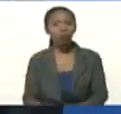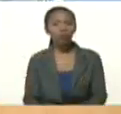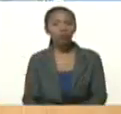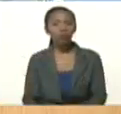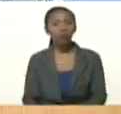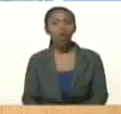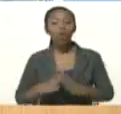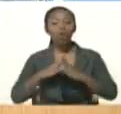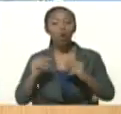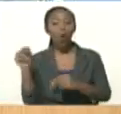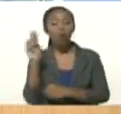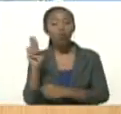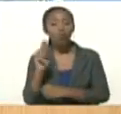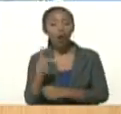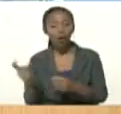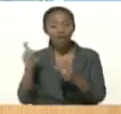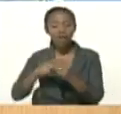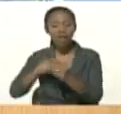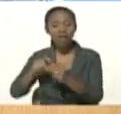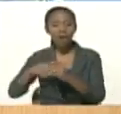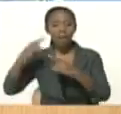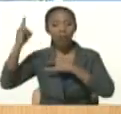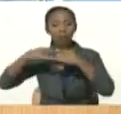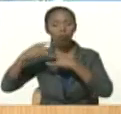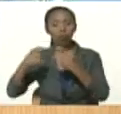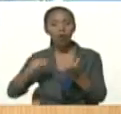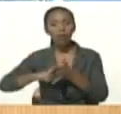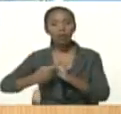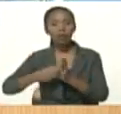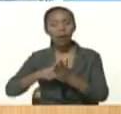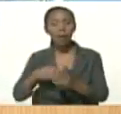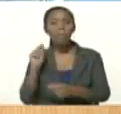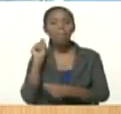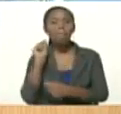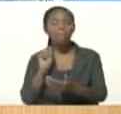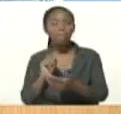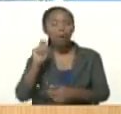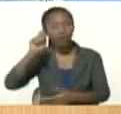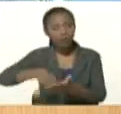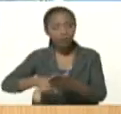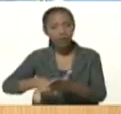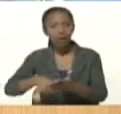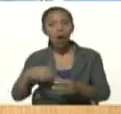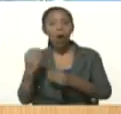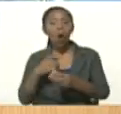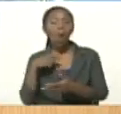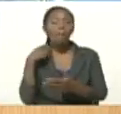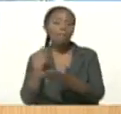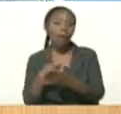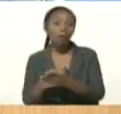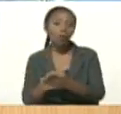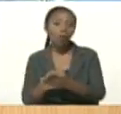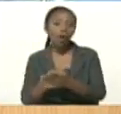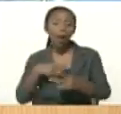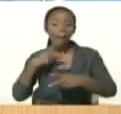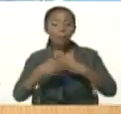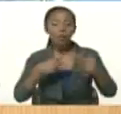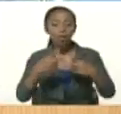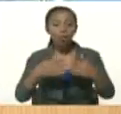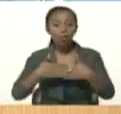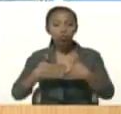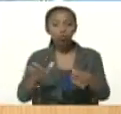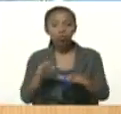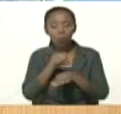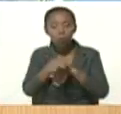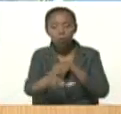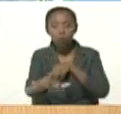están afiliados a nuestra plataforma tecnológica, bien sea los puntos de venta, biopago y punto ya. Bueno, ahora, a través del proceso de despliegue, no hace falta